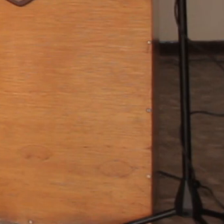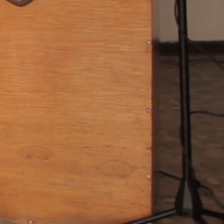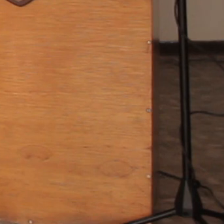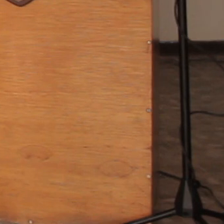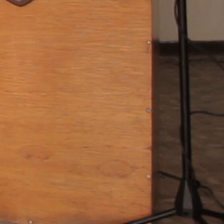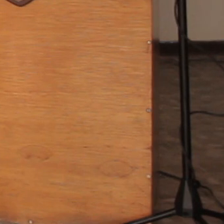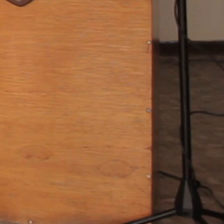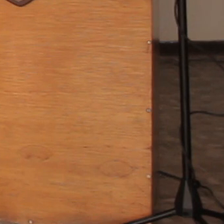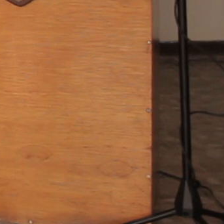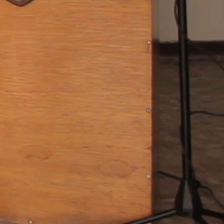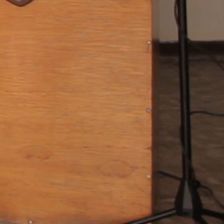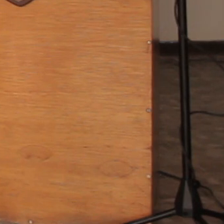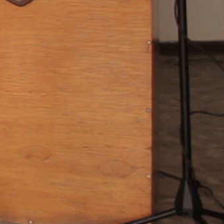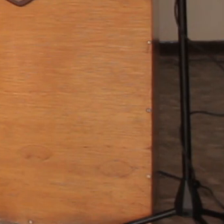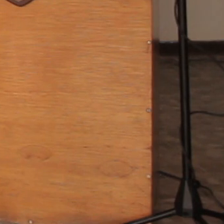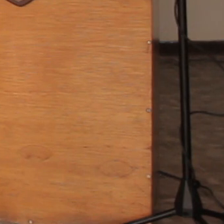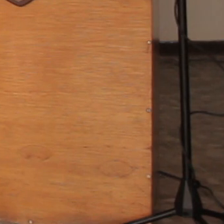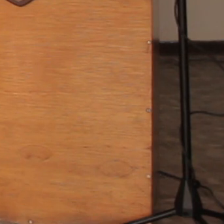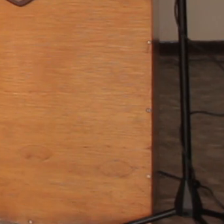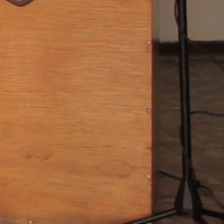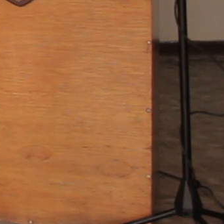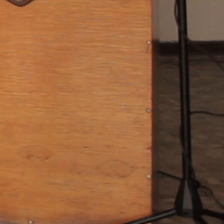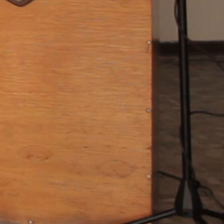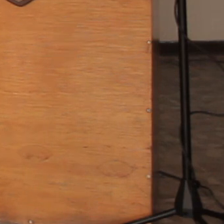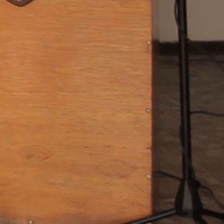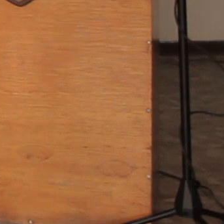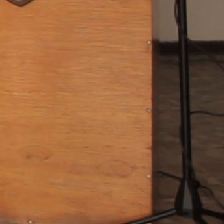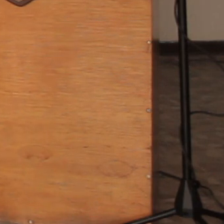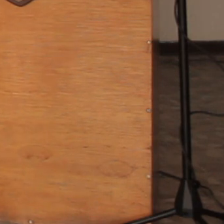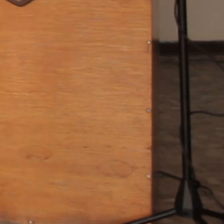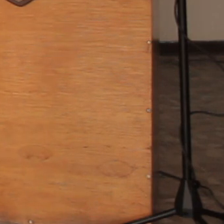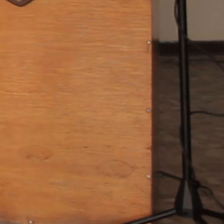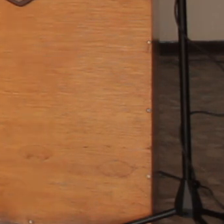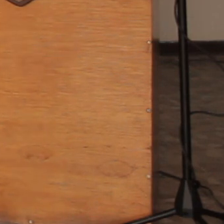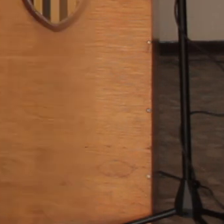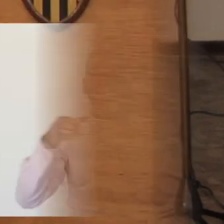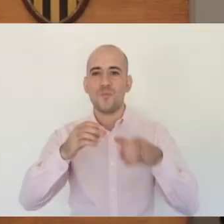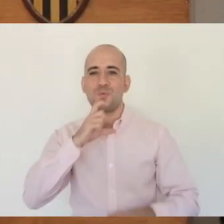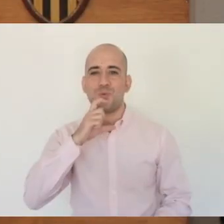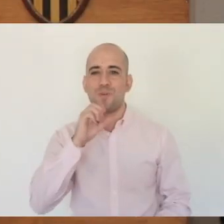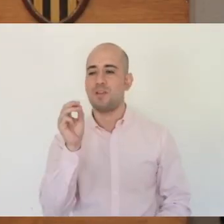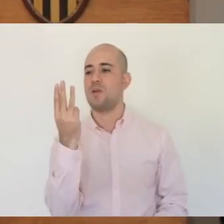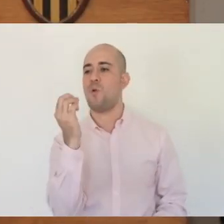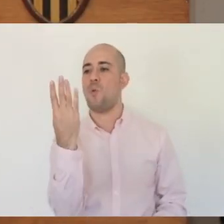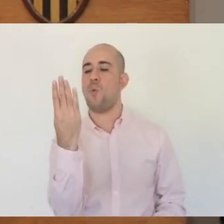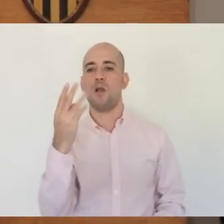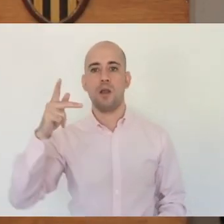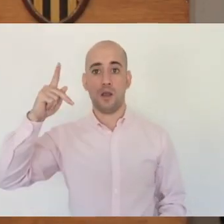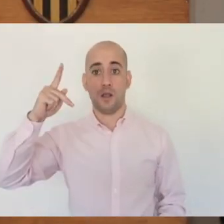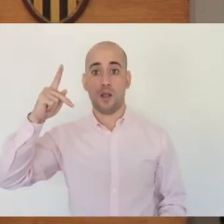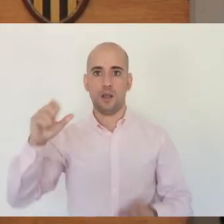mucho cariño. Éxito en su vida. Adiós. Recibe su licencia